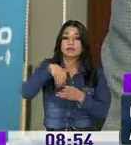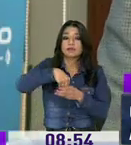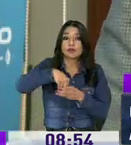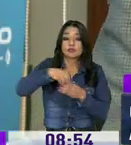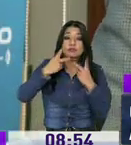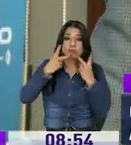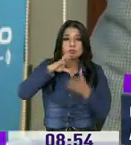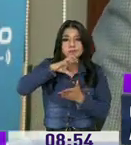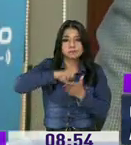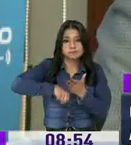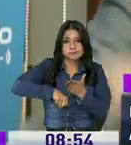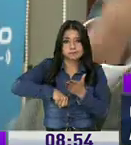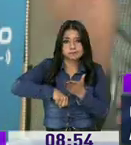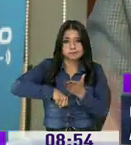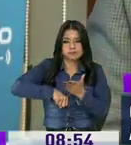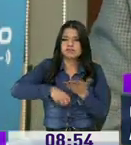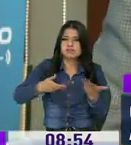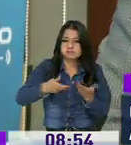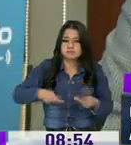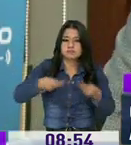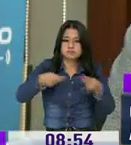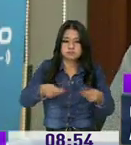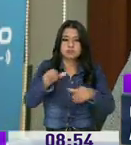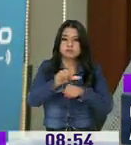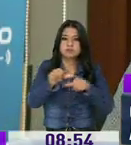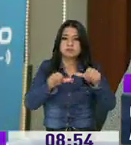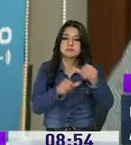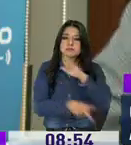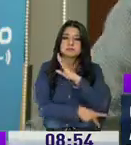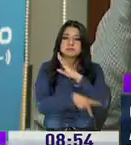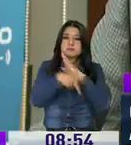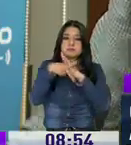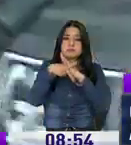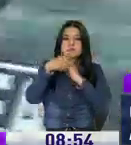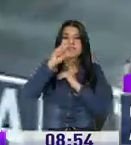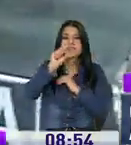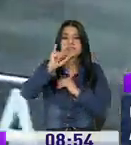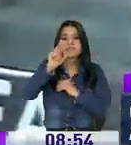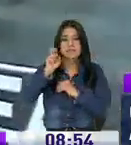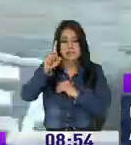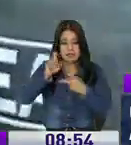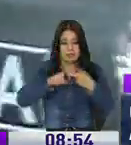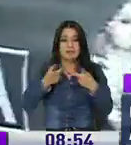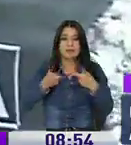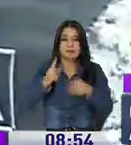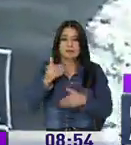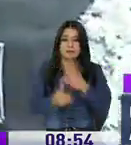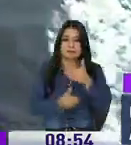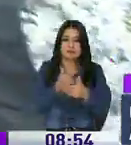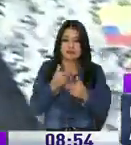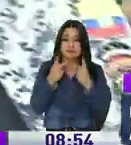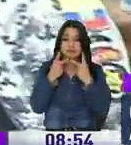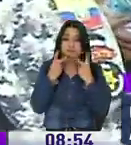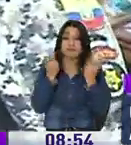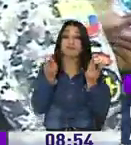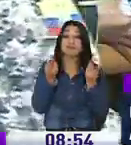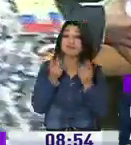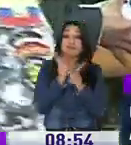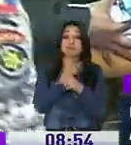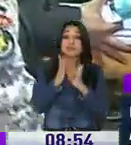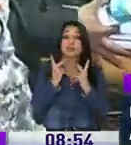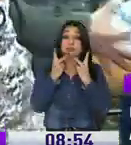fondos públicos en la adjudicación del campo petrolero Cingue y está procesado por concusión en el caso